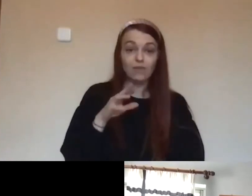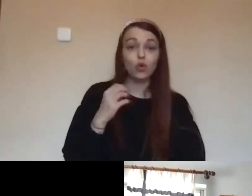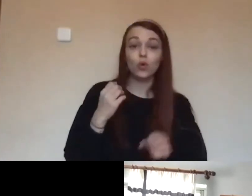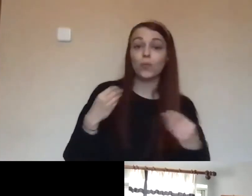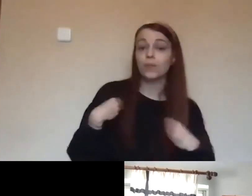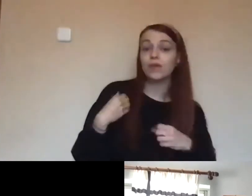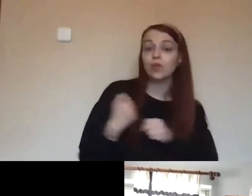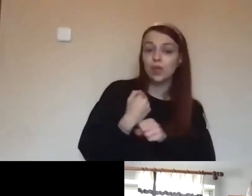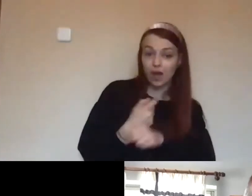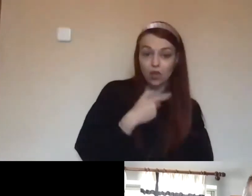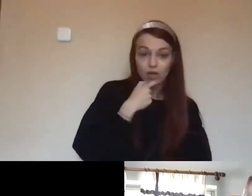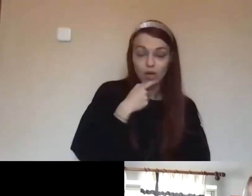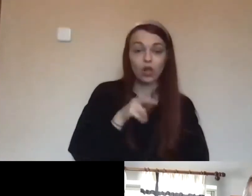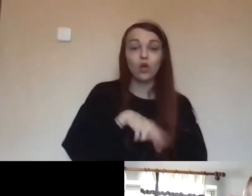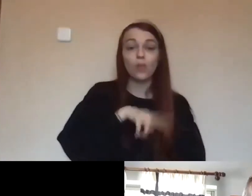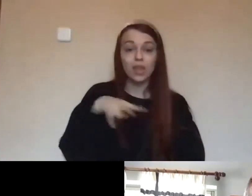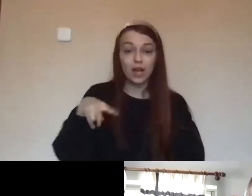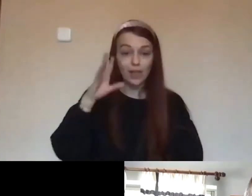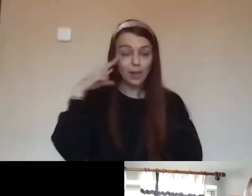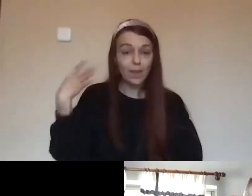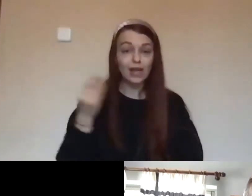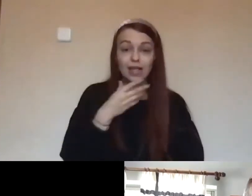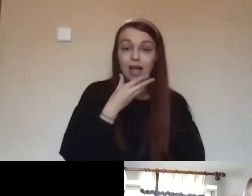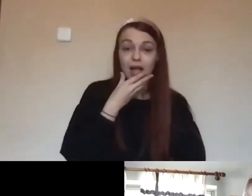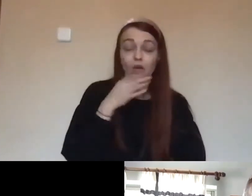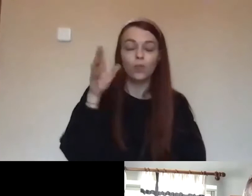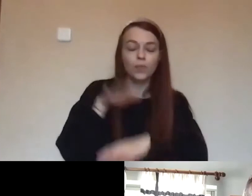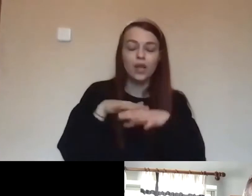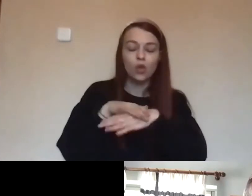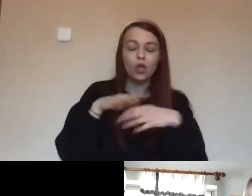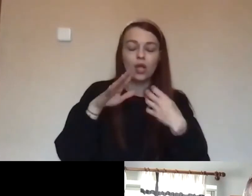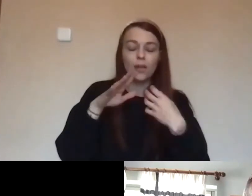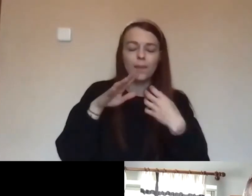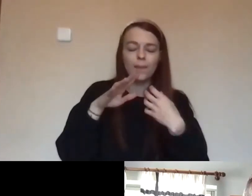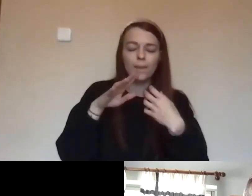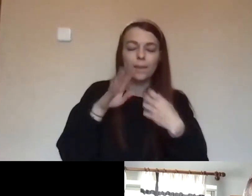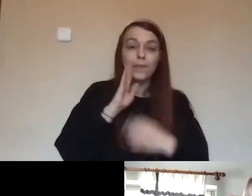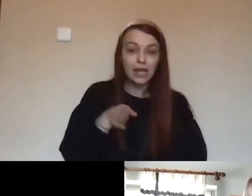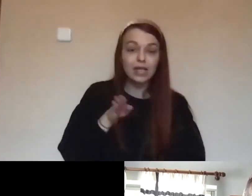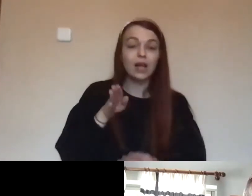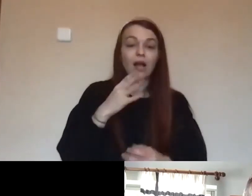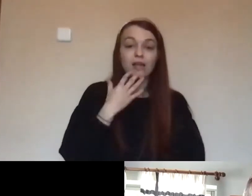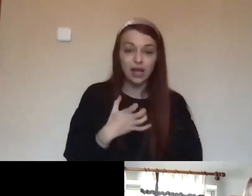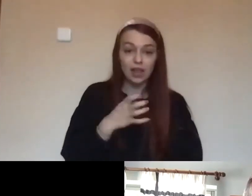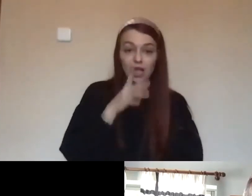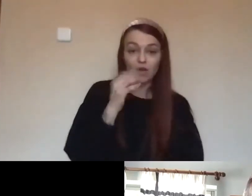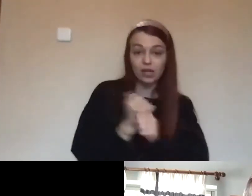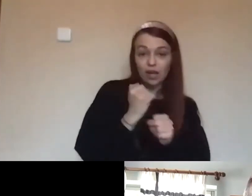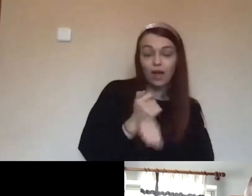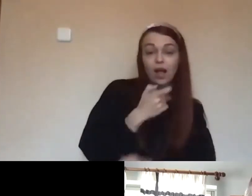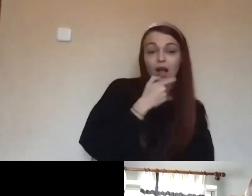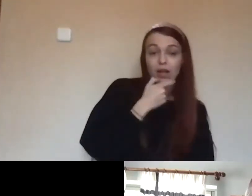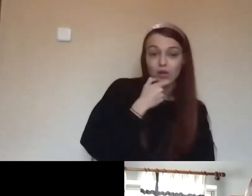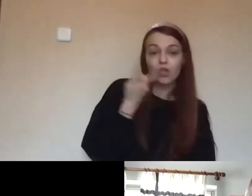trabajado en Reino Unido, Dinamarca, Bélgica y Grecia. Y actualmente divide su tiempo entre Cambridge y el Reino Unido